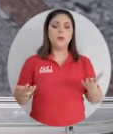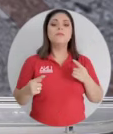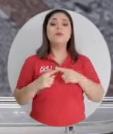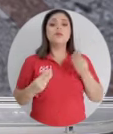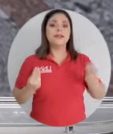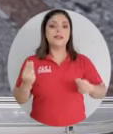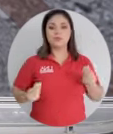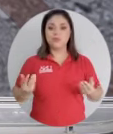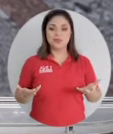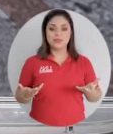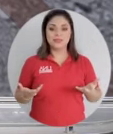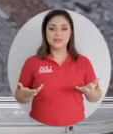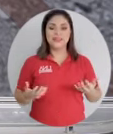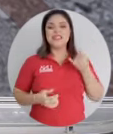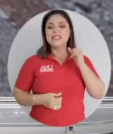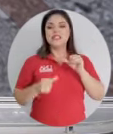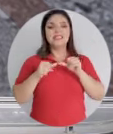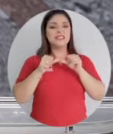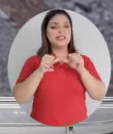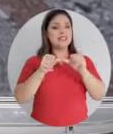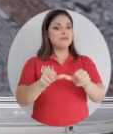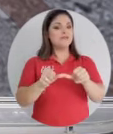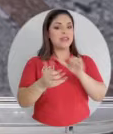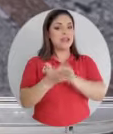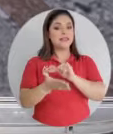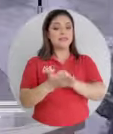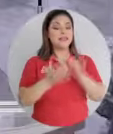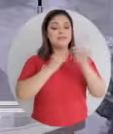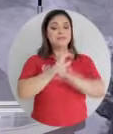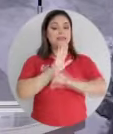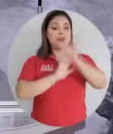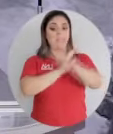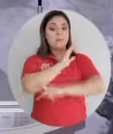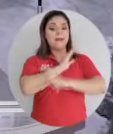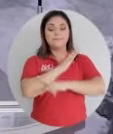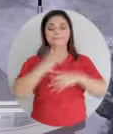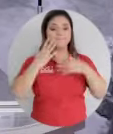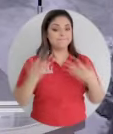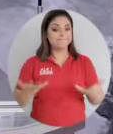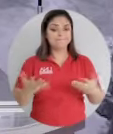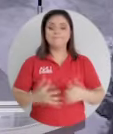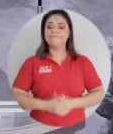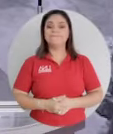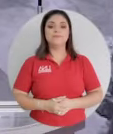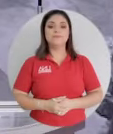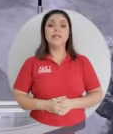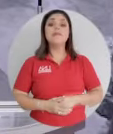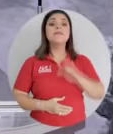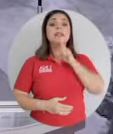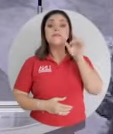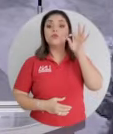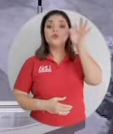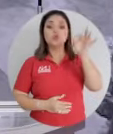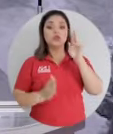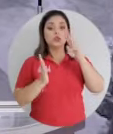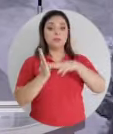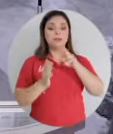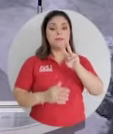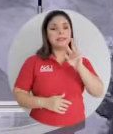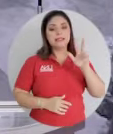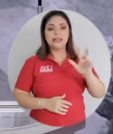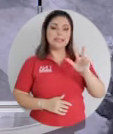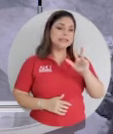con eso si seguimos haciendo eso para el desarrollo del país? No hay forma. En definitiva, el panorama no es el mejor para el 2023. Como usted